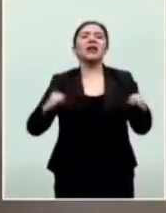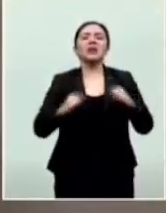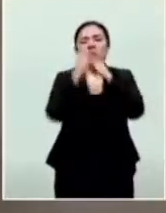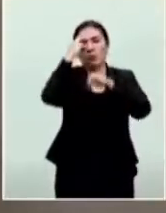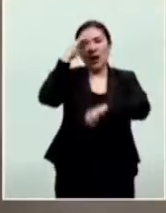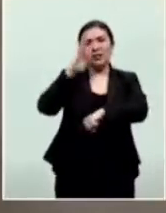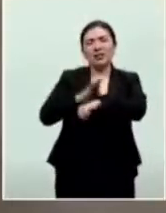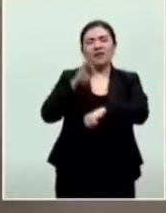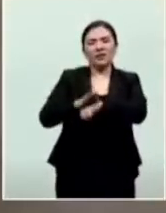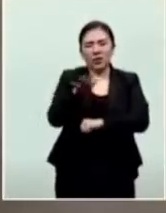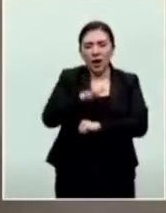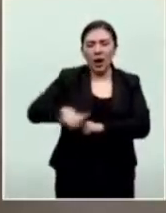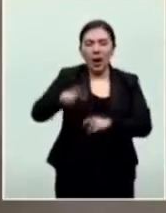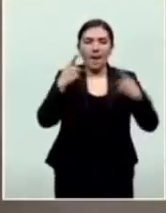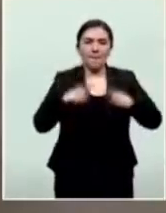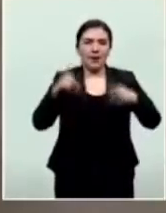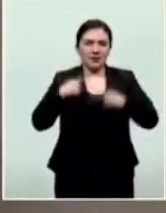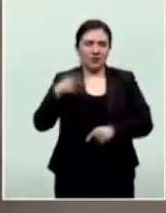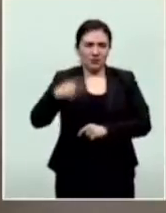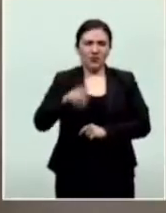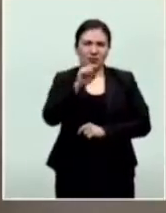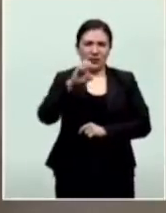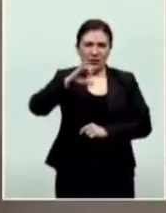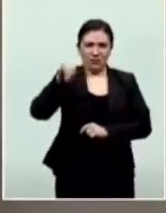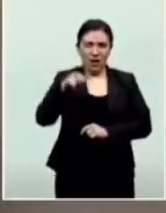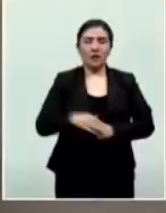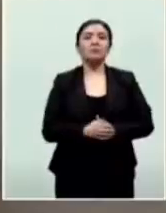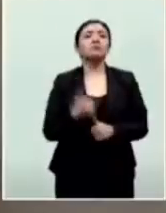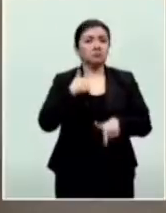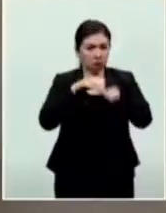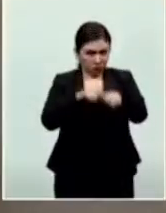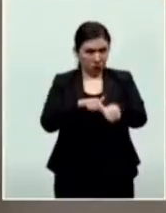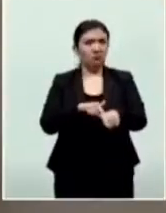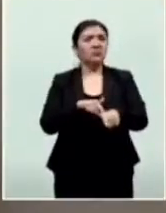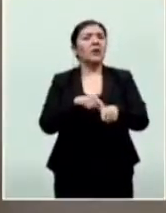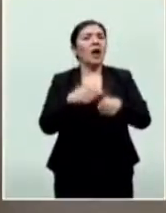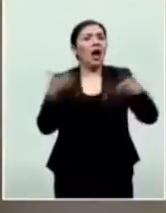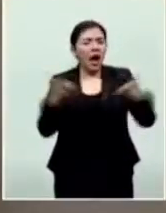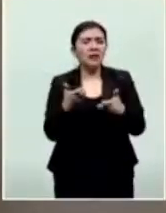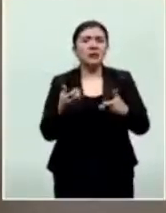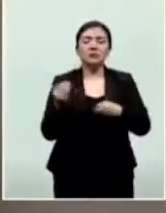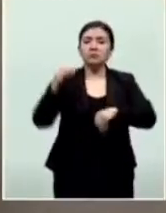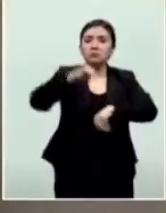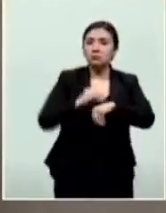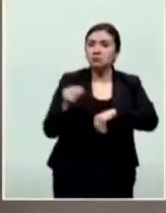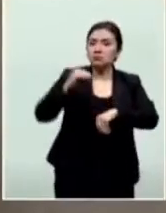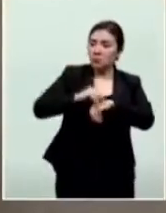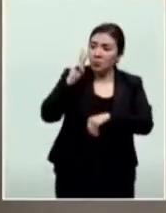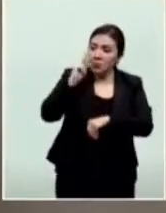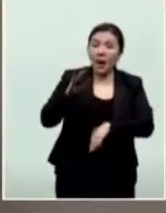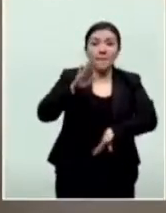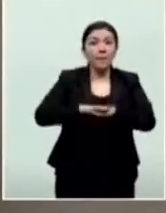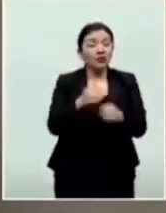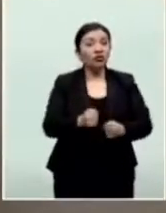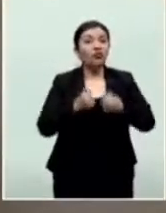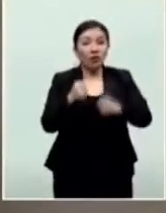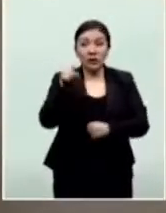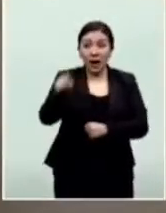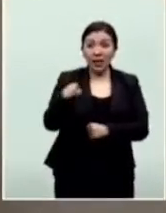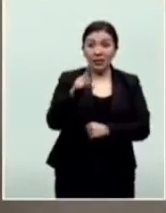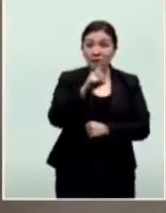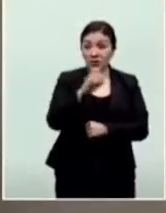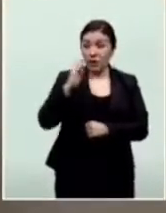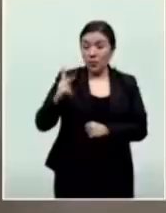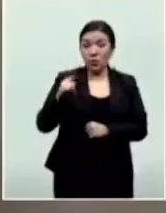Pública del Poder Judicial Federal. Seguimos acreditando con hechos cómo el fortalecimiento de la Defensoría Pública